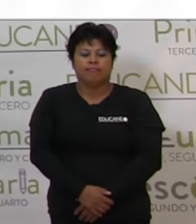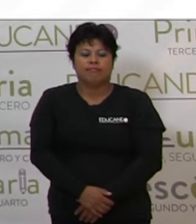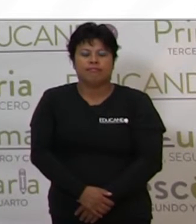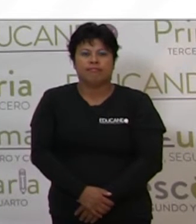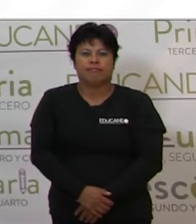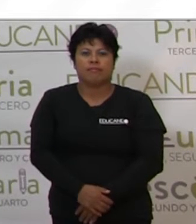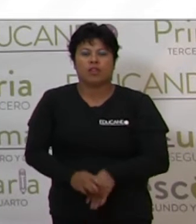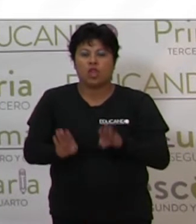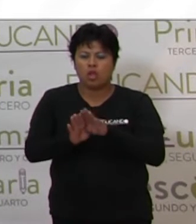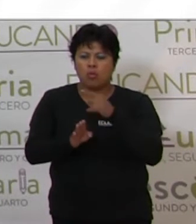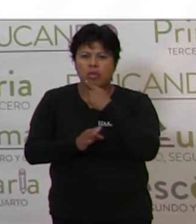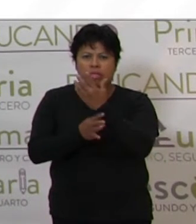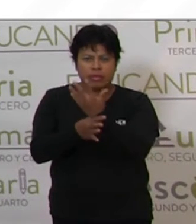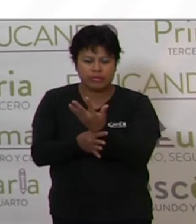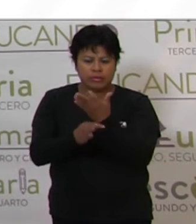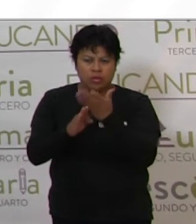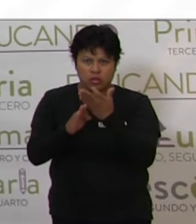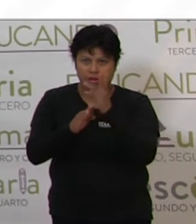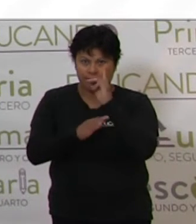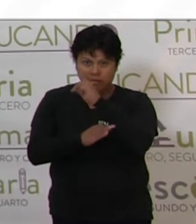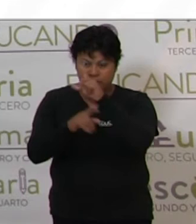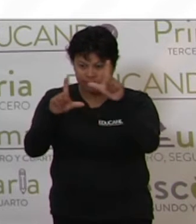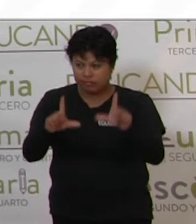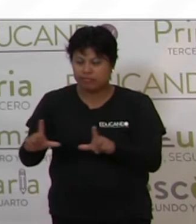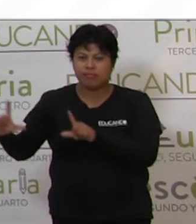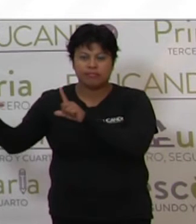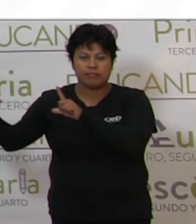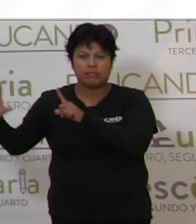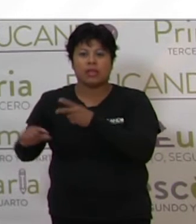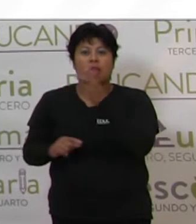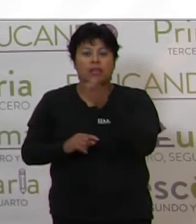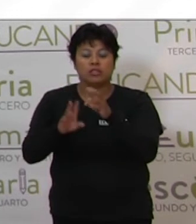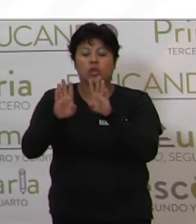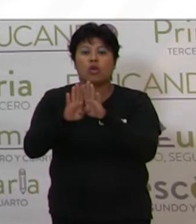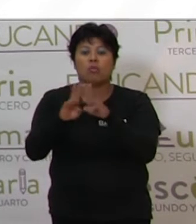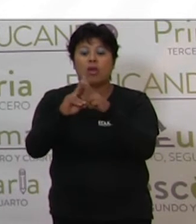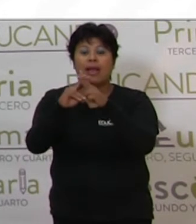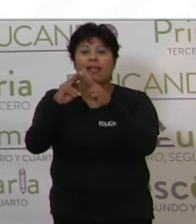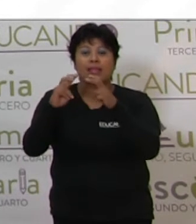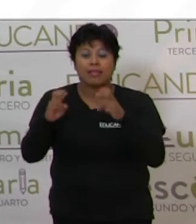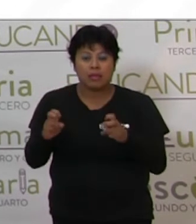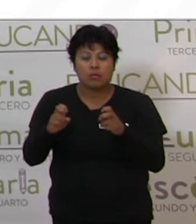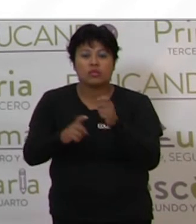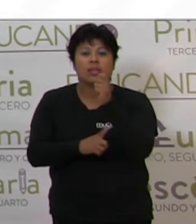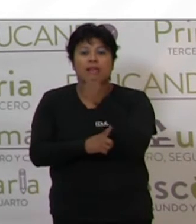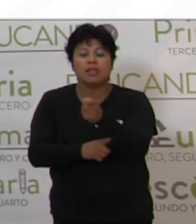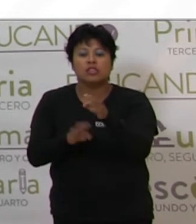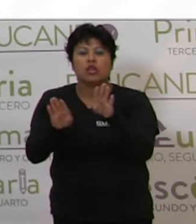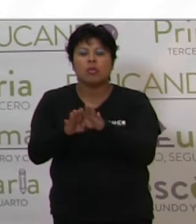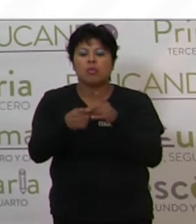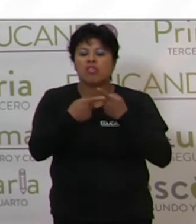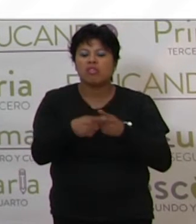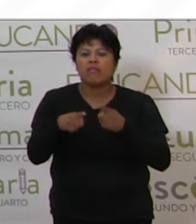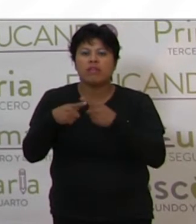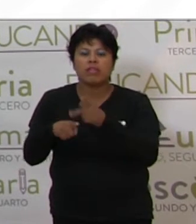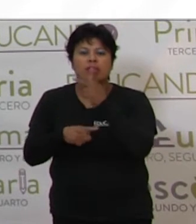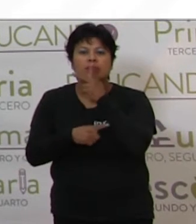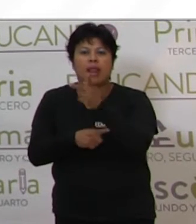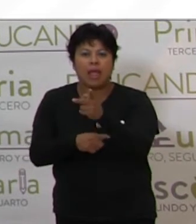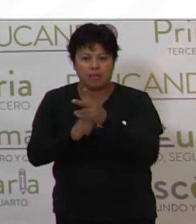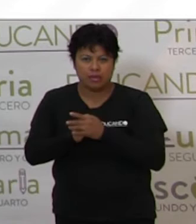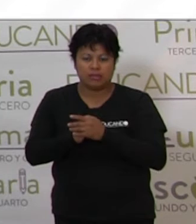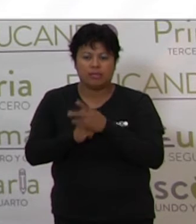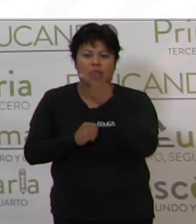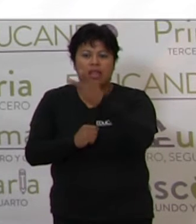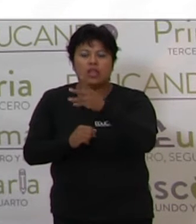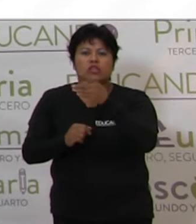Como dice en la siguiente tabla, los adjetivos son una clase de palabras